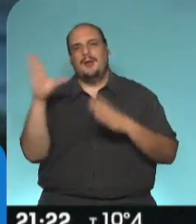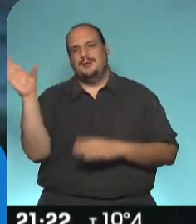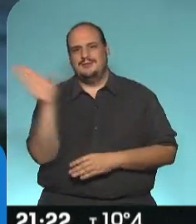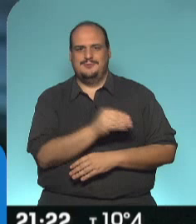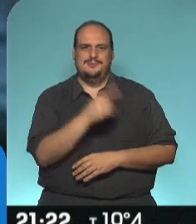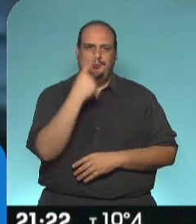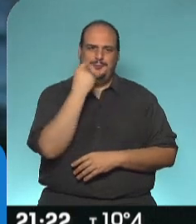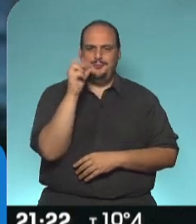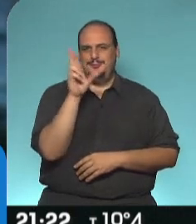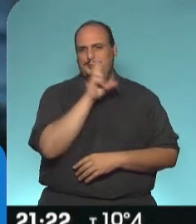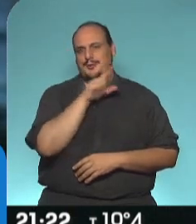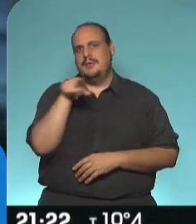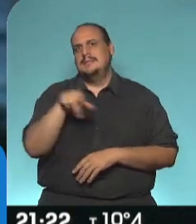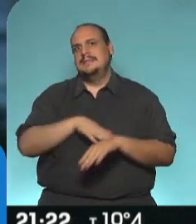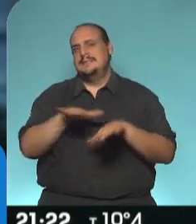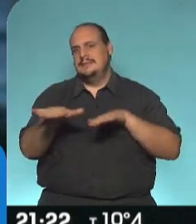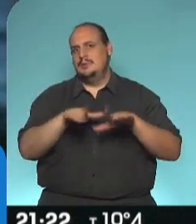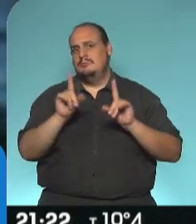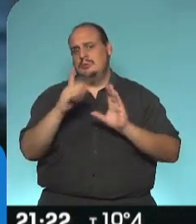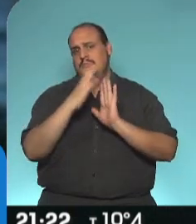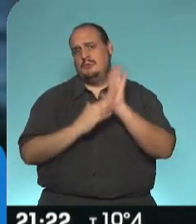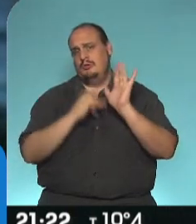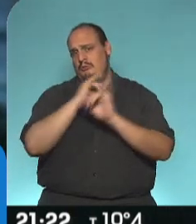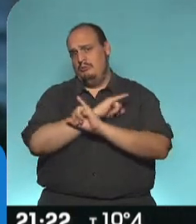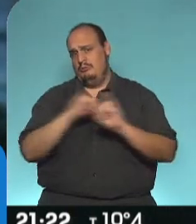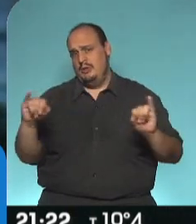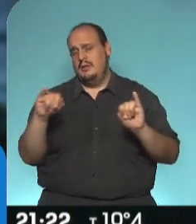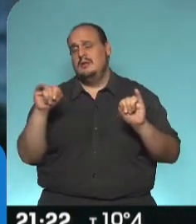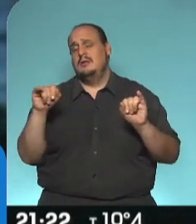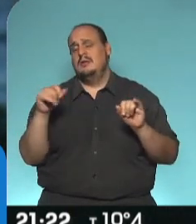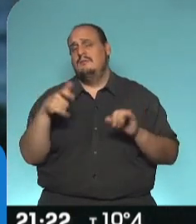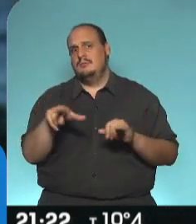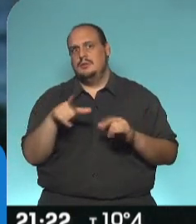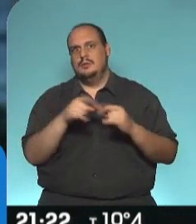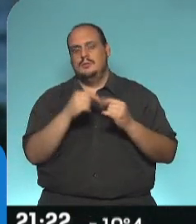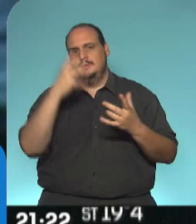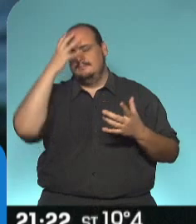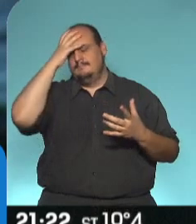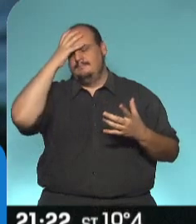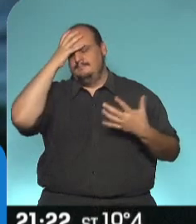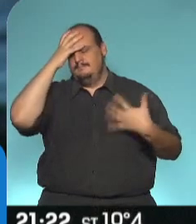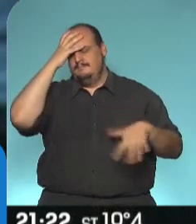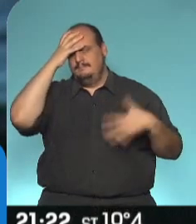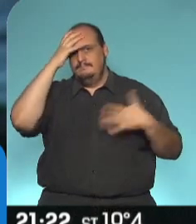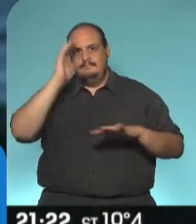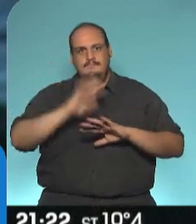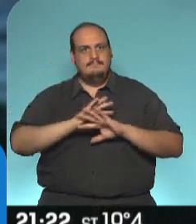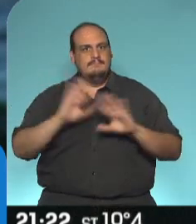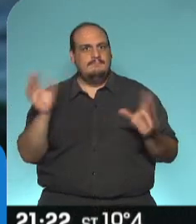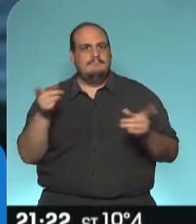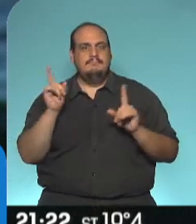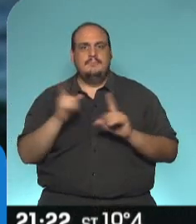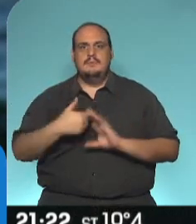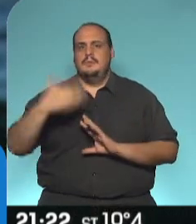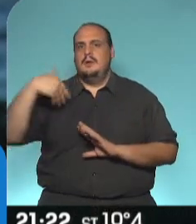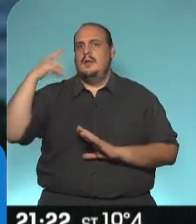la verdad que es una situación recién escuchábamos el informe y los números son para agarrarse la cabeza como bien aclaraba ariel cuando cuando arrancó